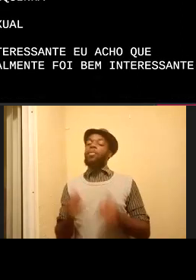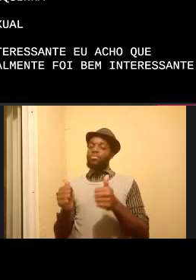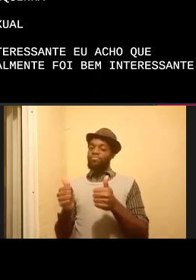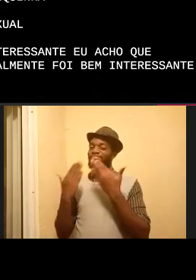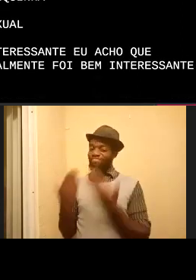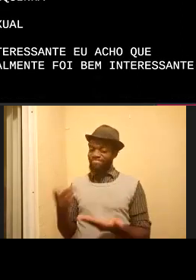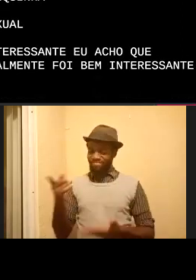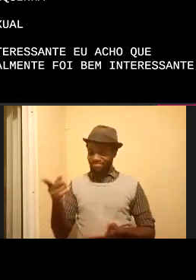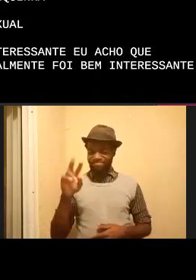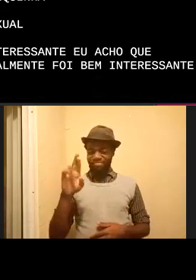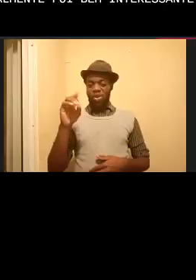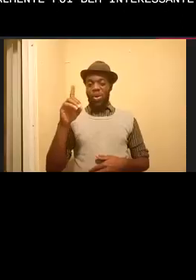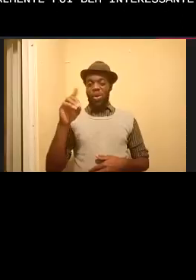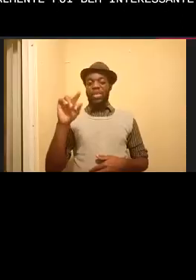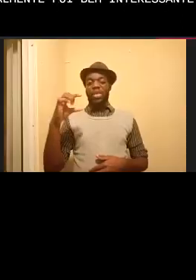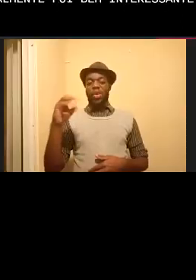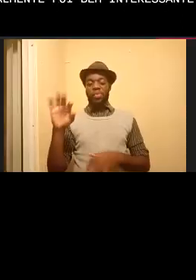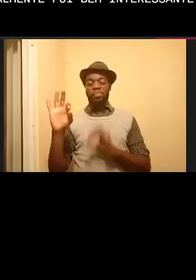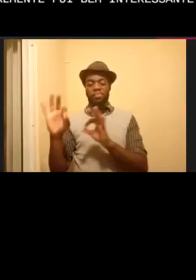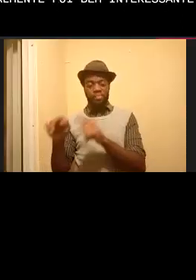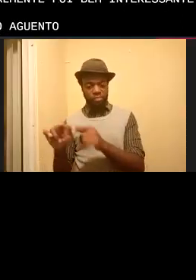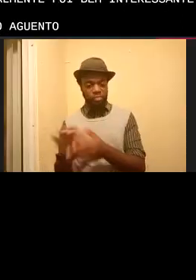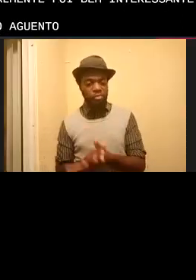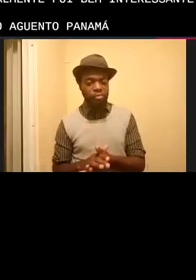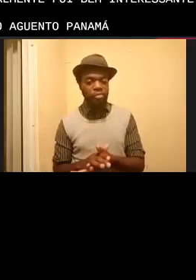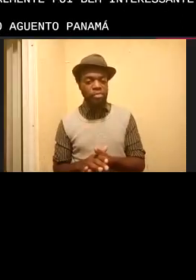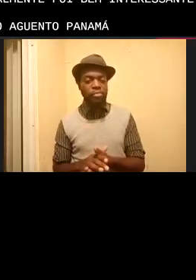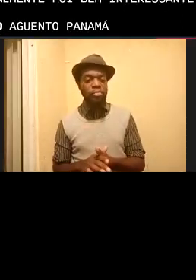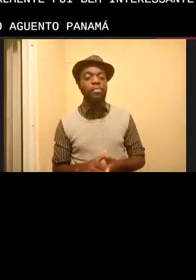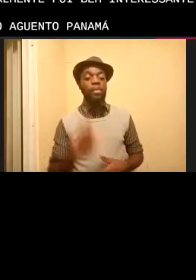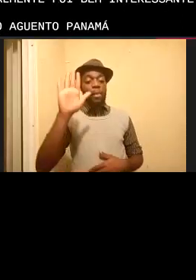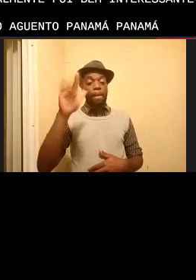Siguiente. Tengo a Will Panamá, así está rotulado.